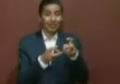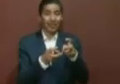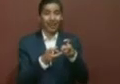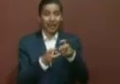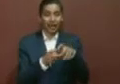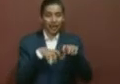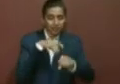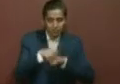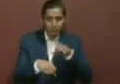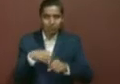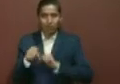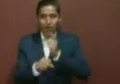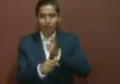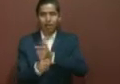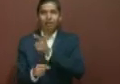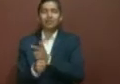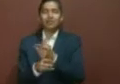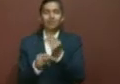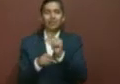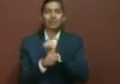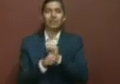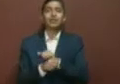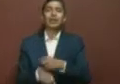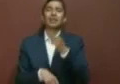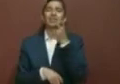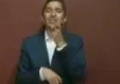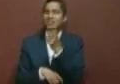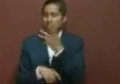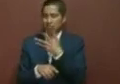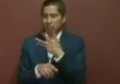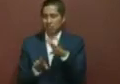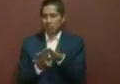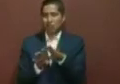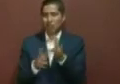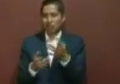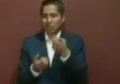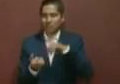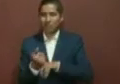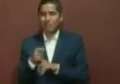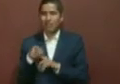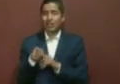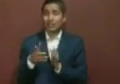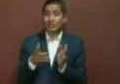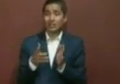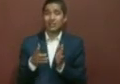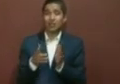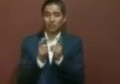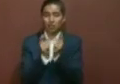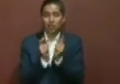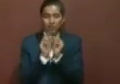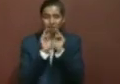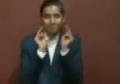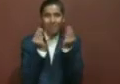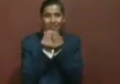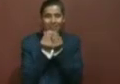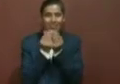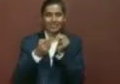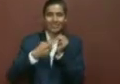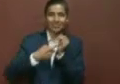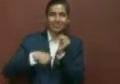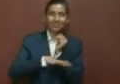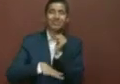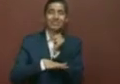homicidios, están vinculados o son cometidos por grupos de la delincuencia